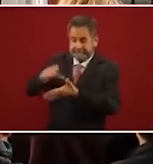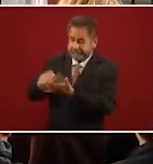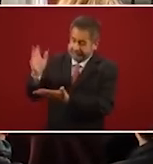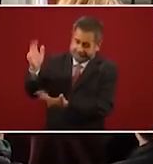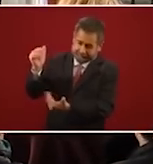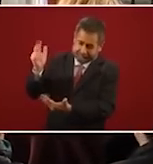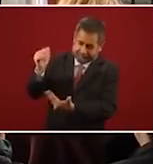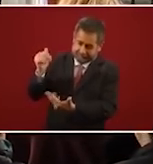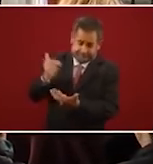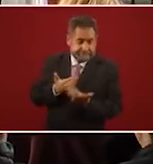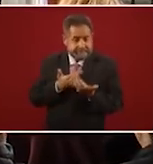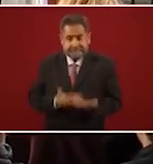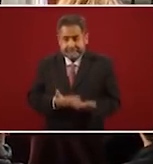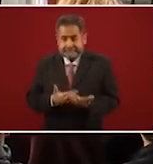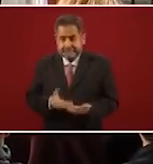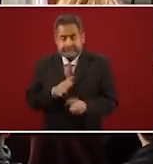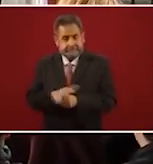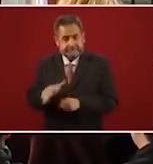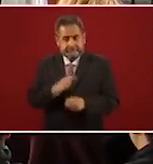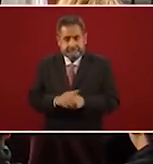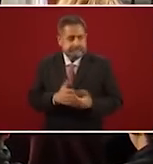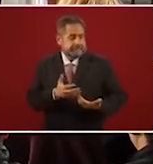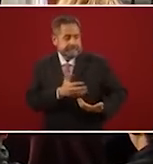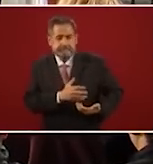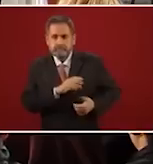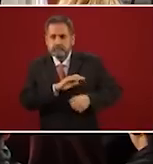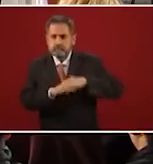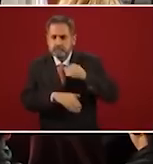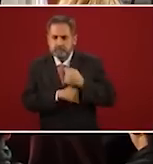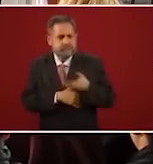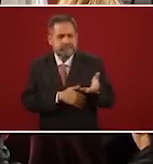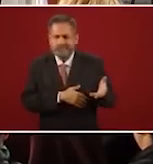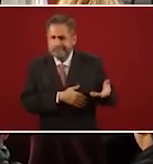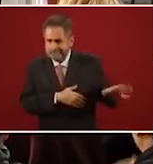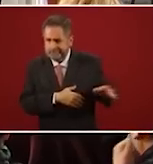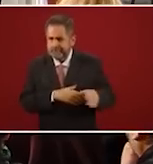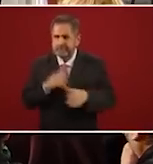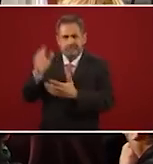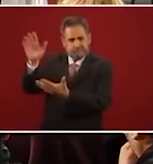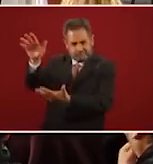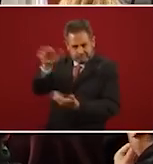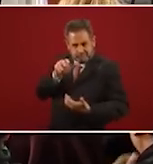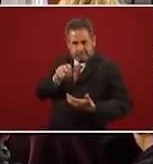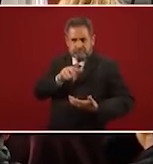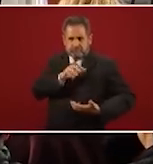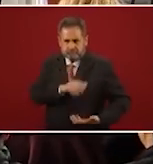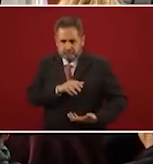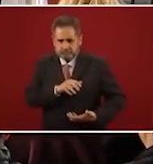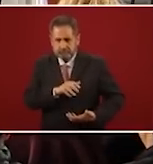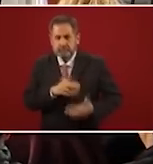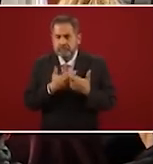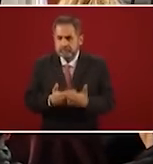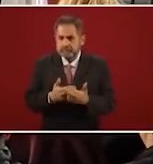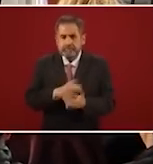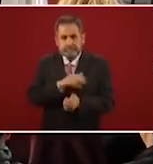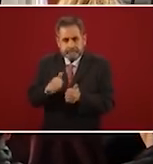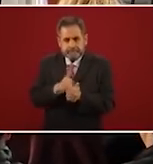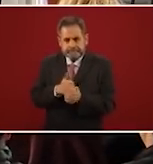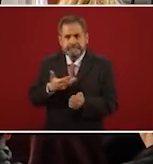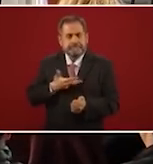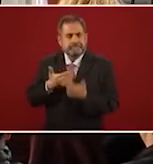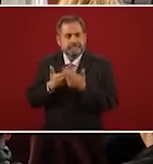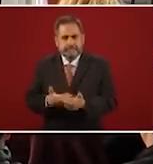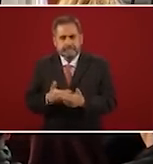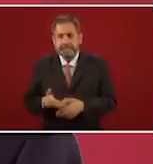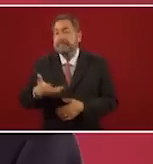de medicamentos oncológicos para tener una reserva de respaldo. Entonces, la pregunta se contesta de manera clara. Las